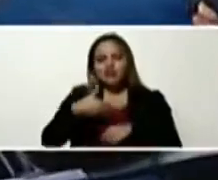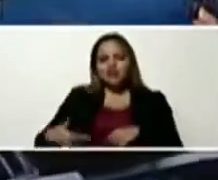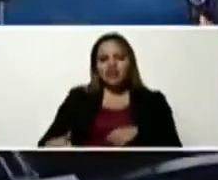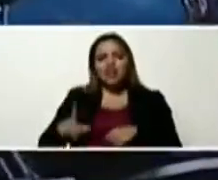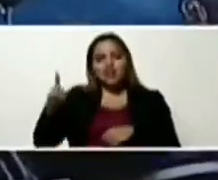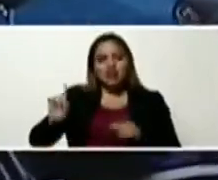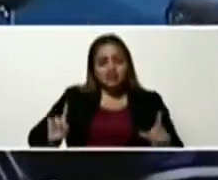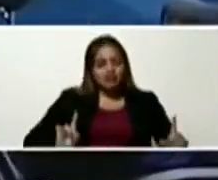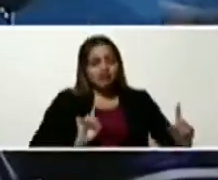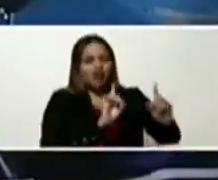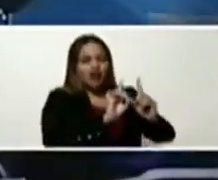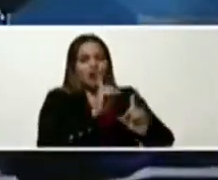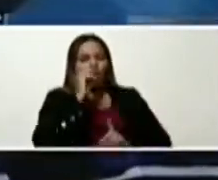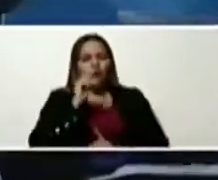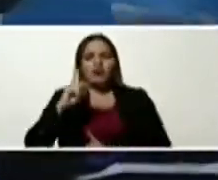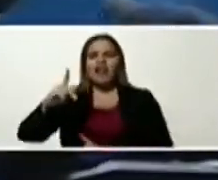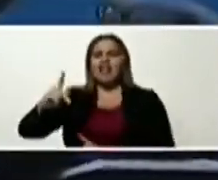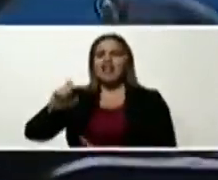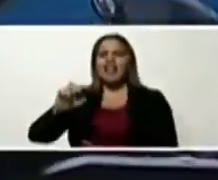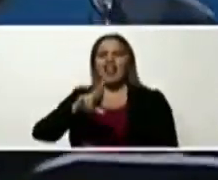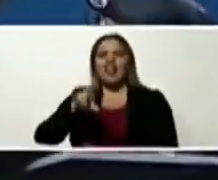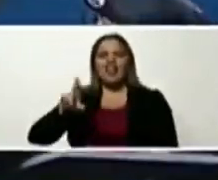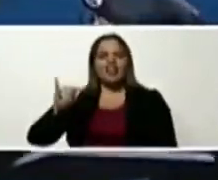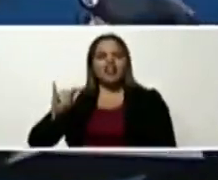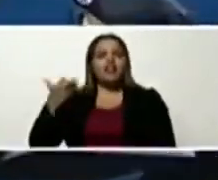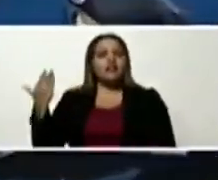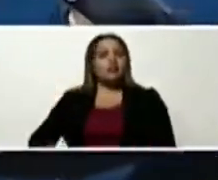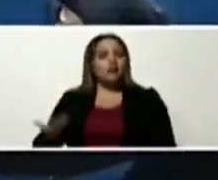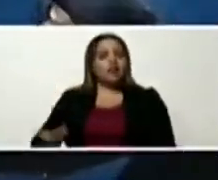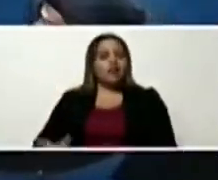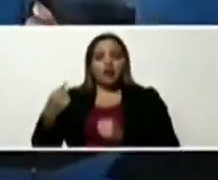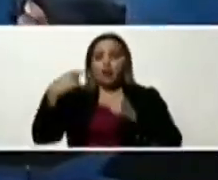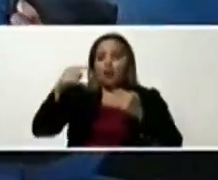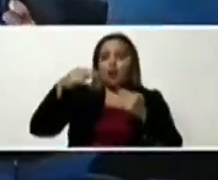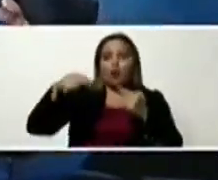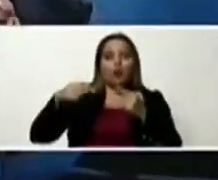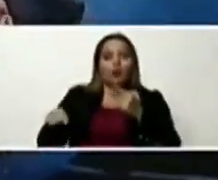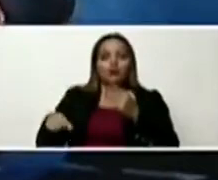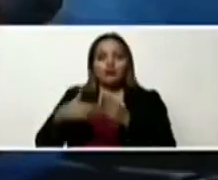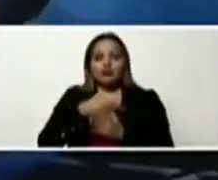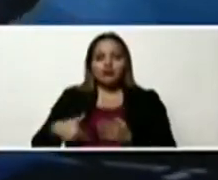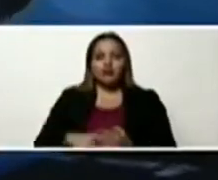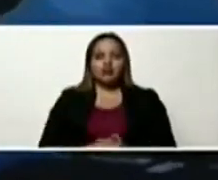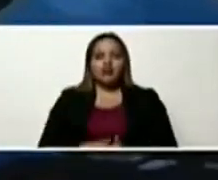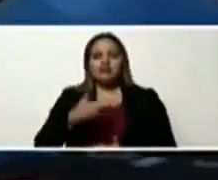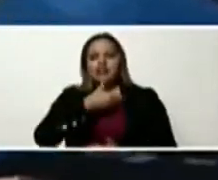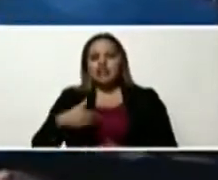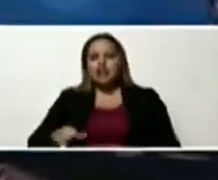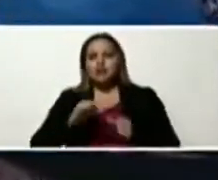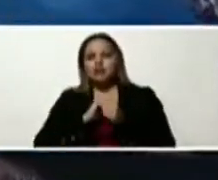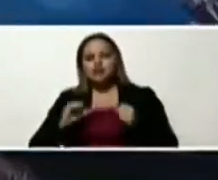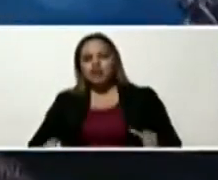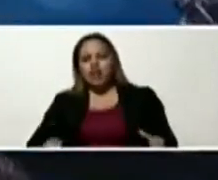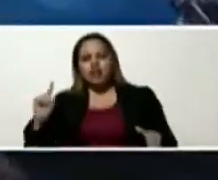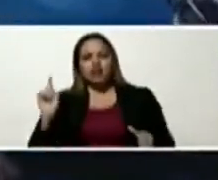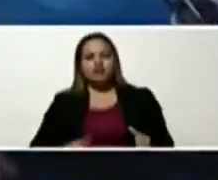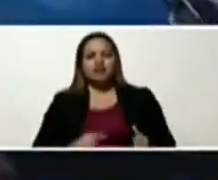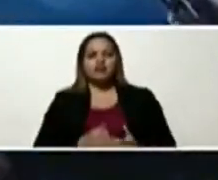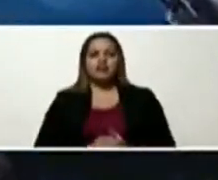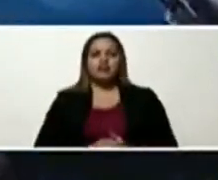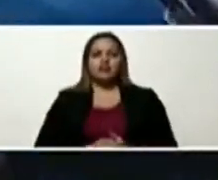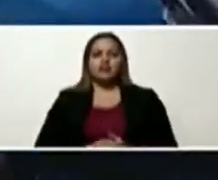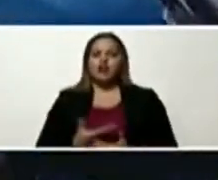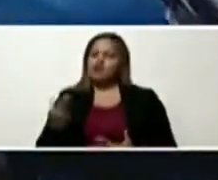encuentro con Kerry, que ha sido también extremadamente importante, entre otros, obviamente. El presidente de Portugal también. Ha sido